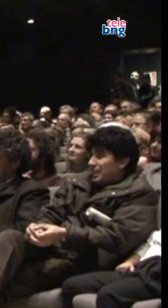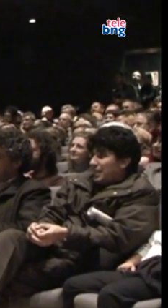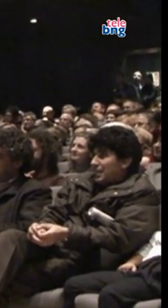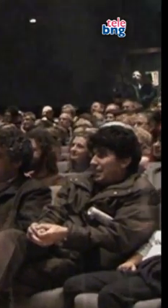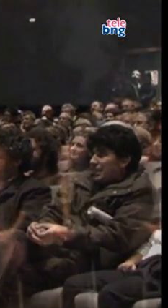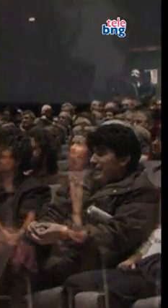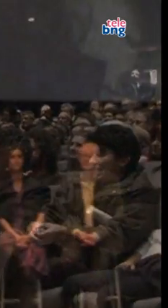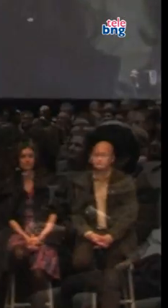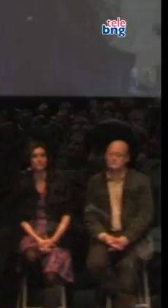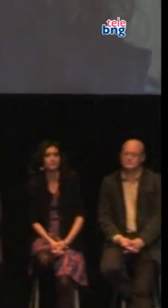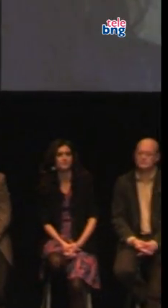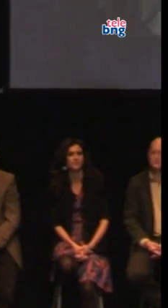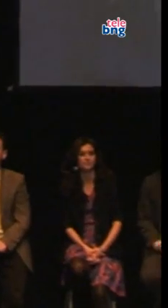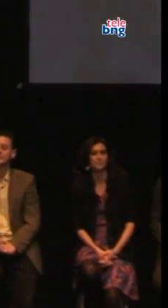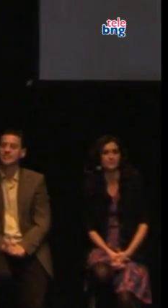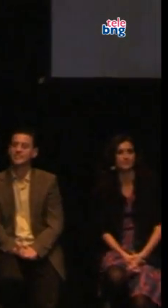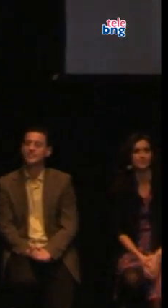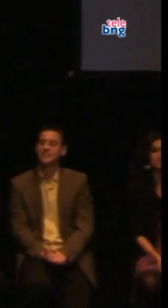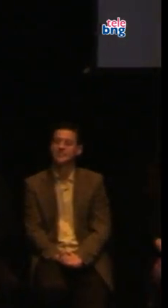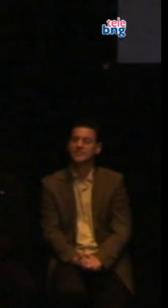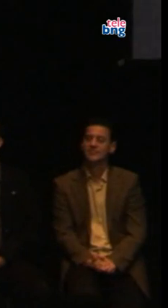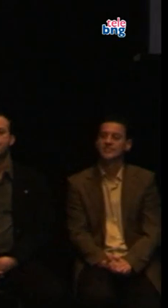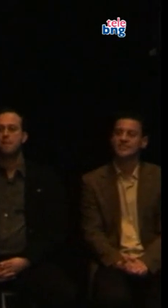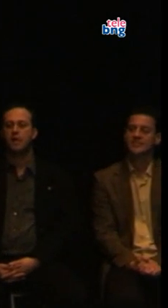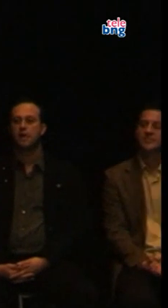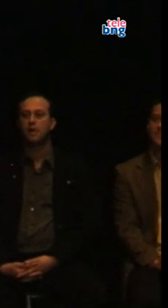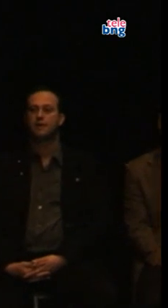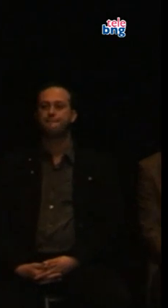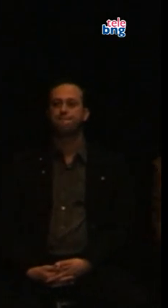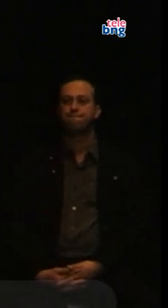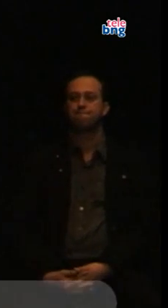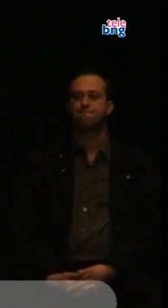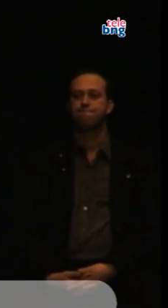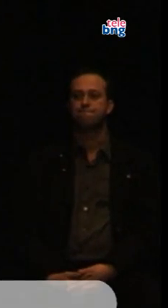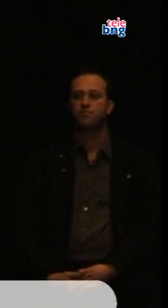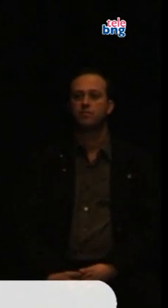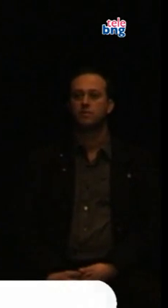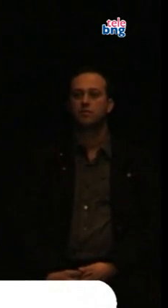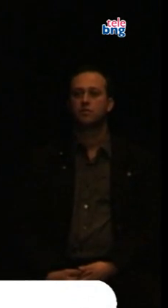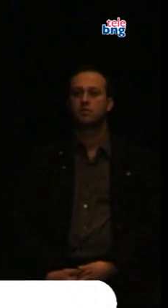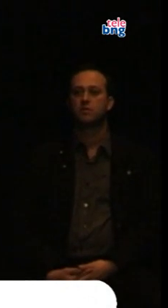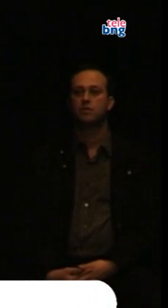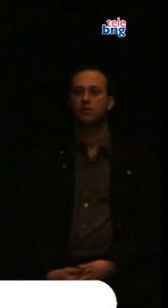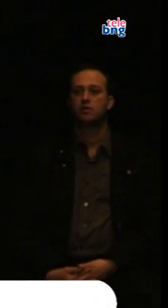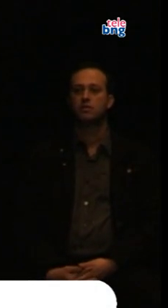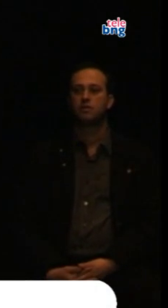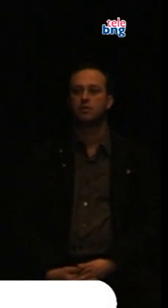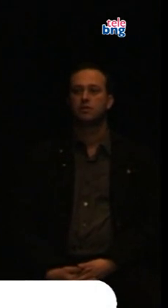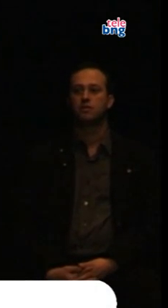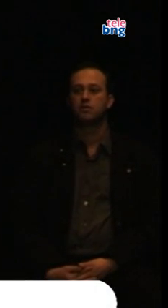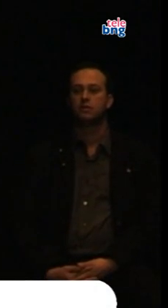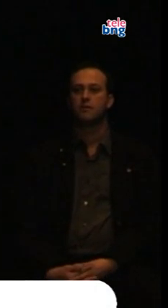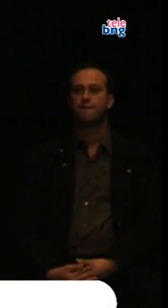a garantía frente ás políticas da dereita é o bloque nacionalista galego. Somos a